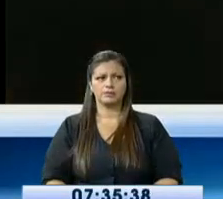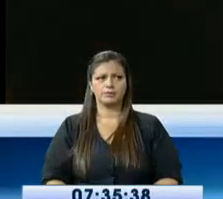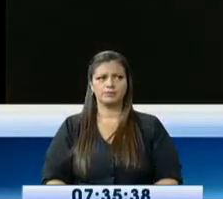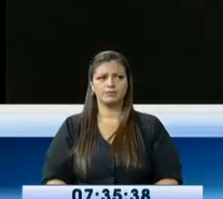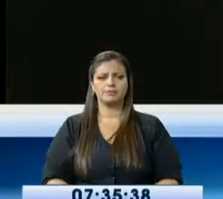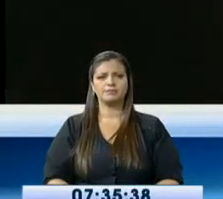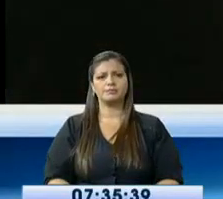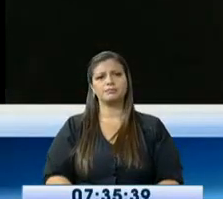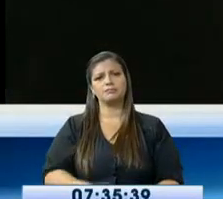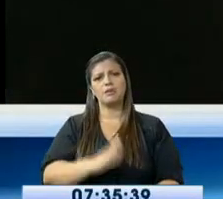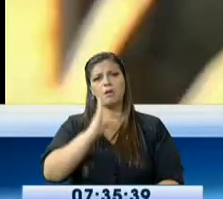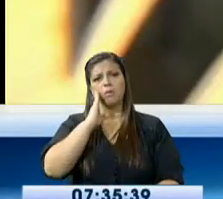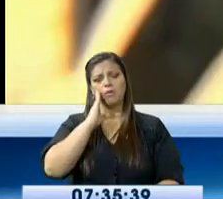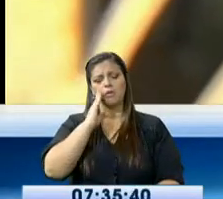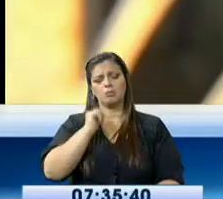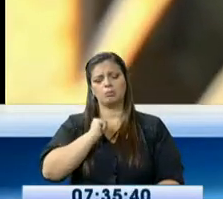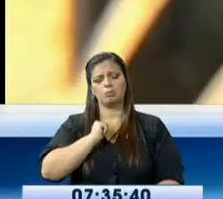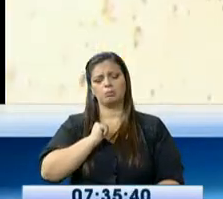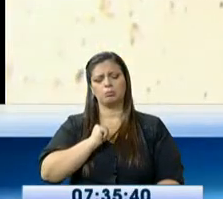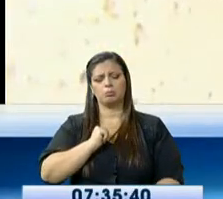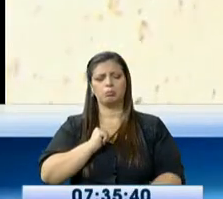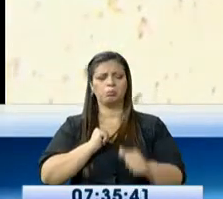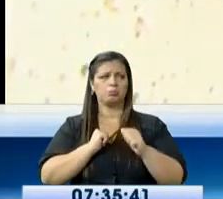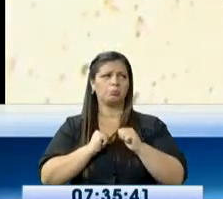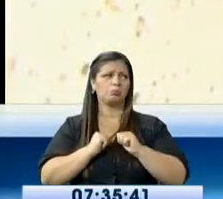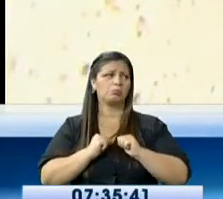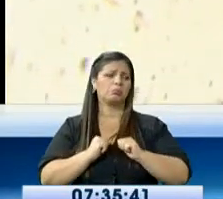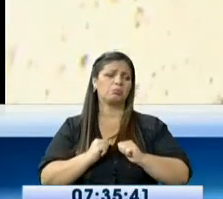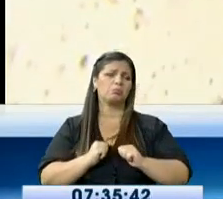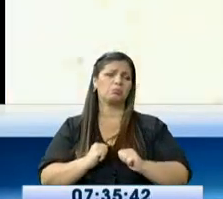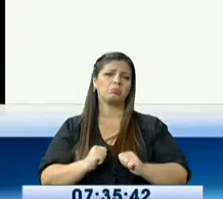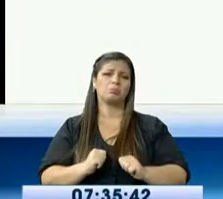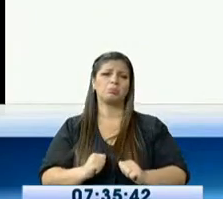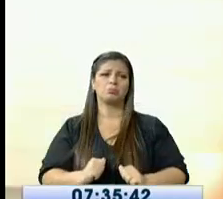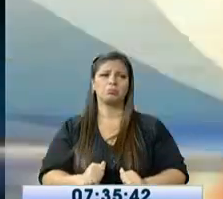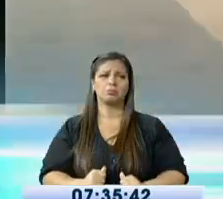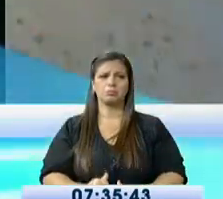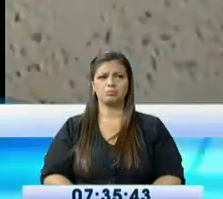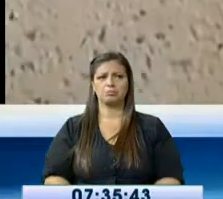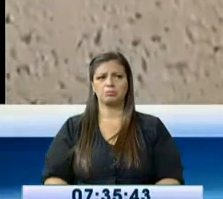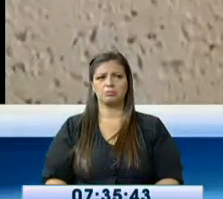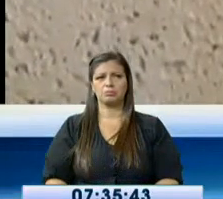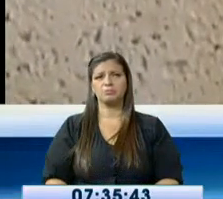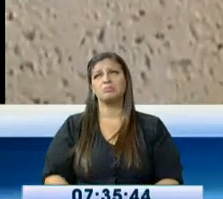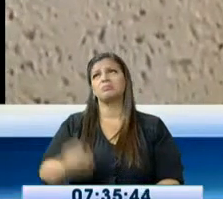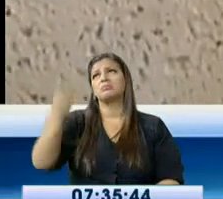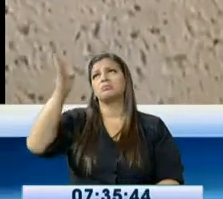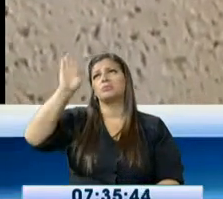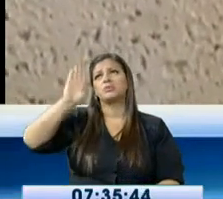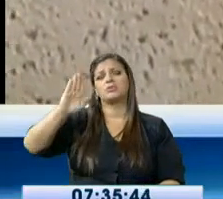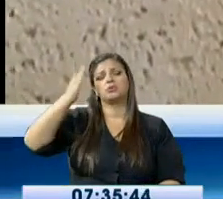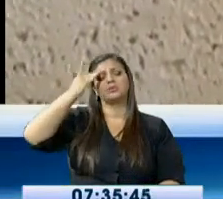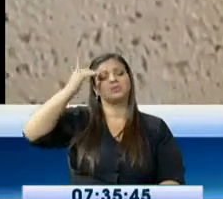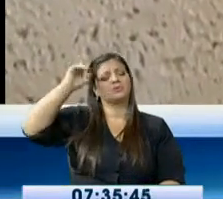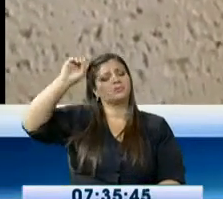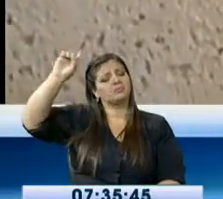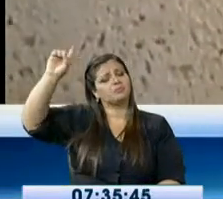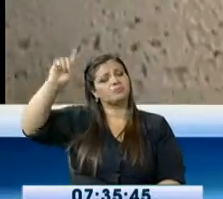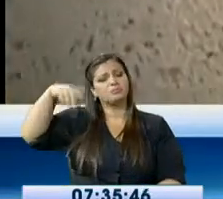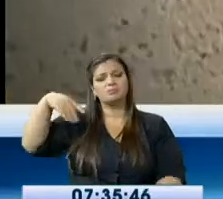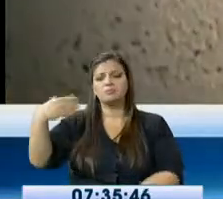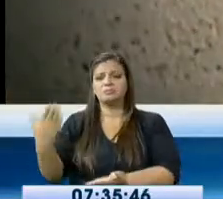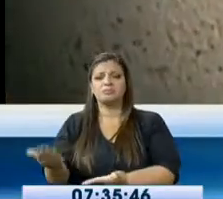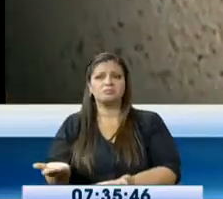cortina la luz que se le perdió en el camino. Yo me conformo con la voluntad de Dios, y el que desea darme y